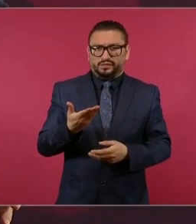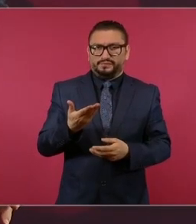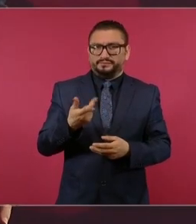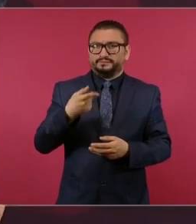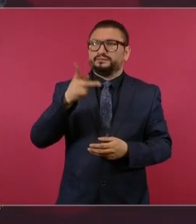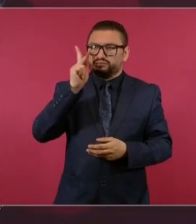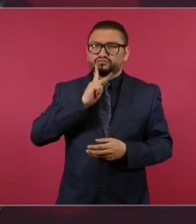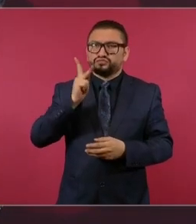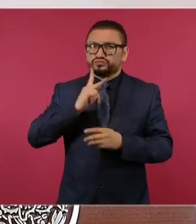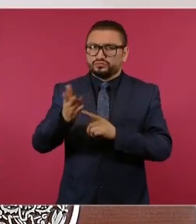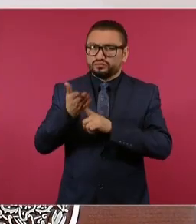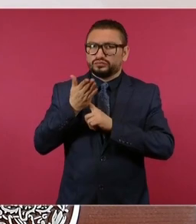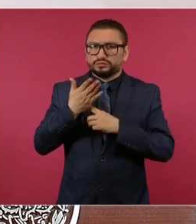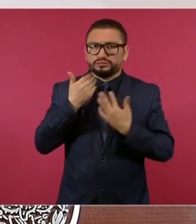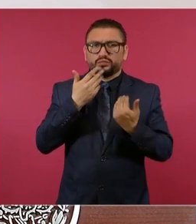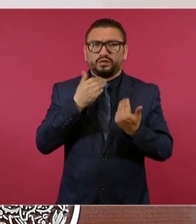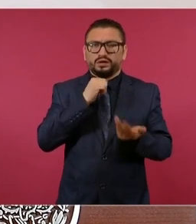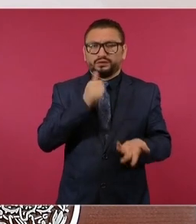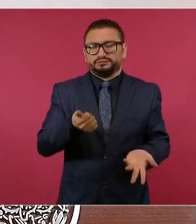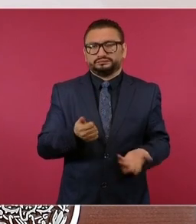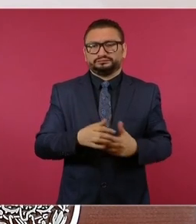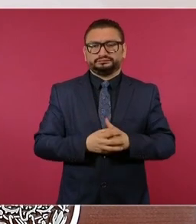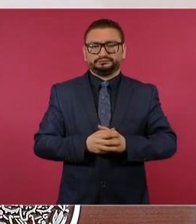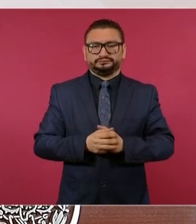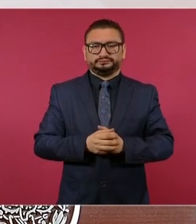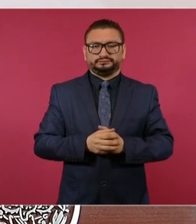sin ninguna prueba.